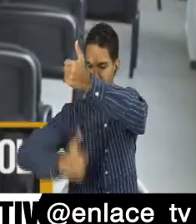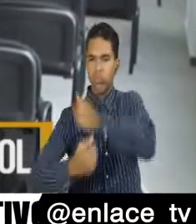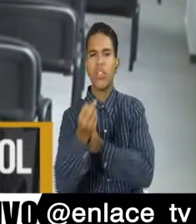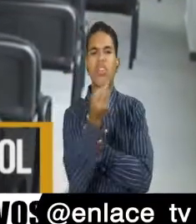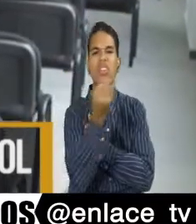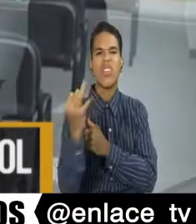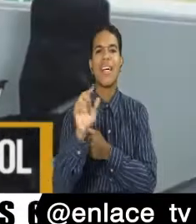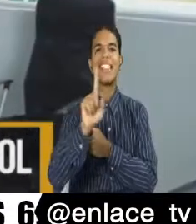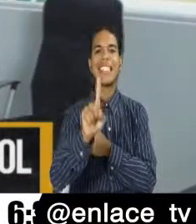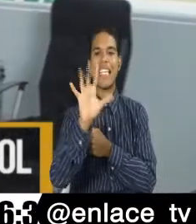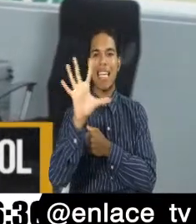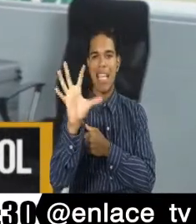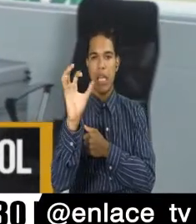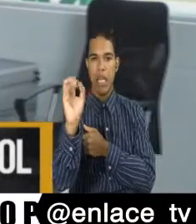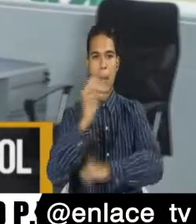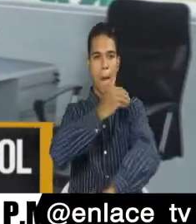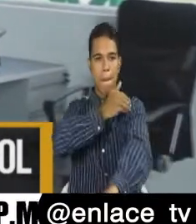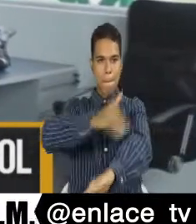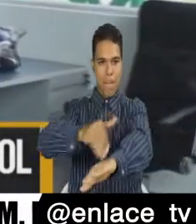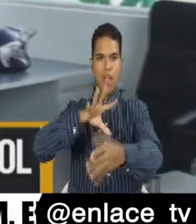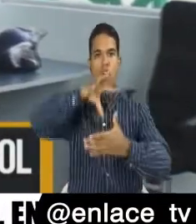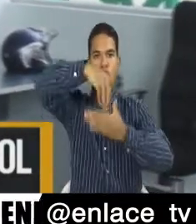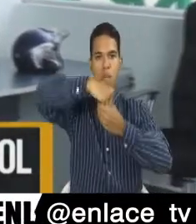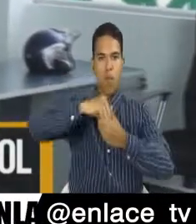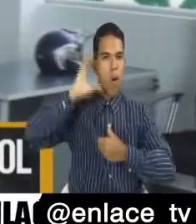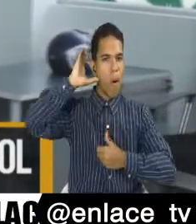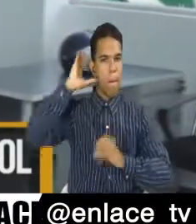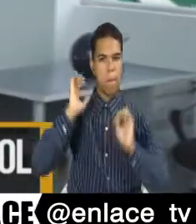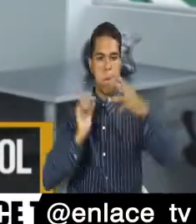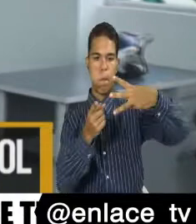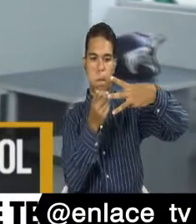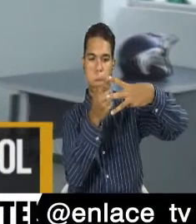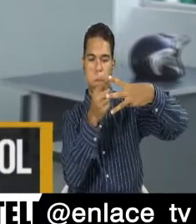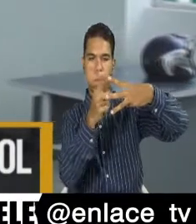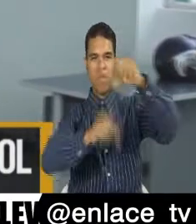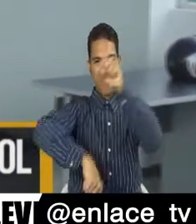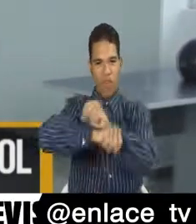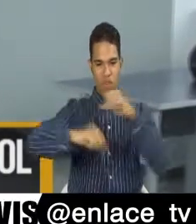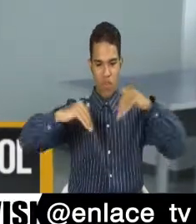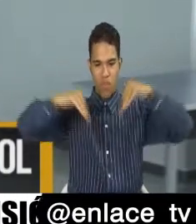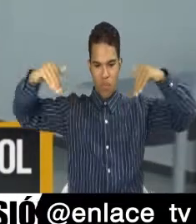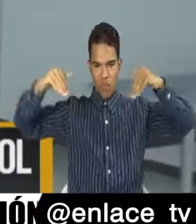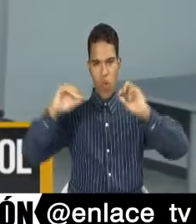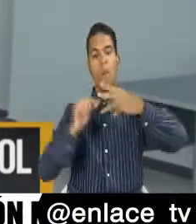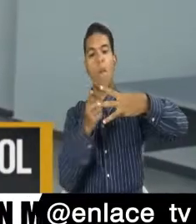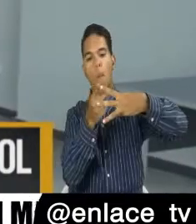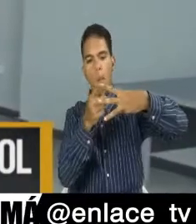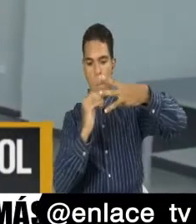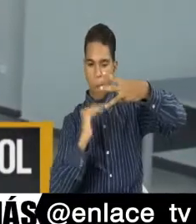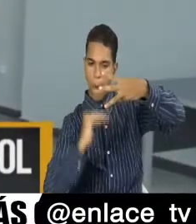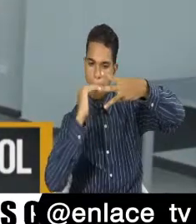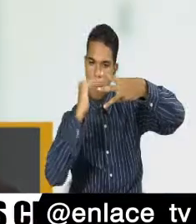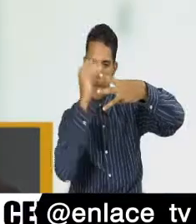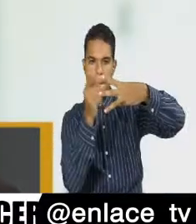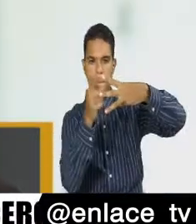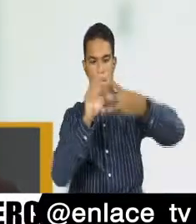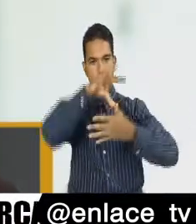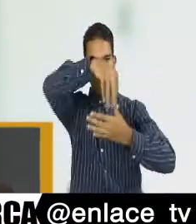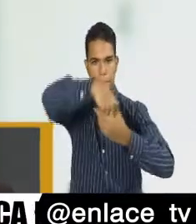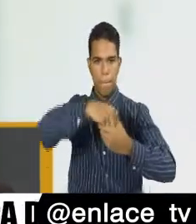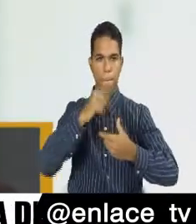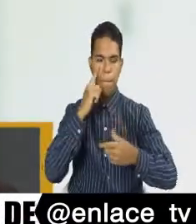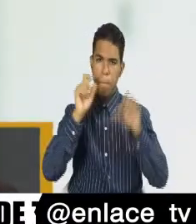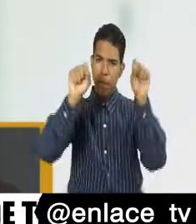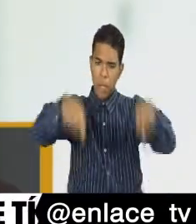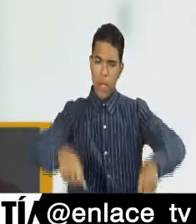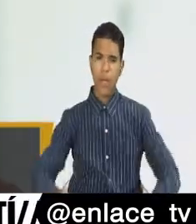y cómodas instalaciones que están ubicadas en el tercer piso del estadio de fútbol Daniel Villa Zapata. Hoy encontramos una sede para cada